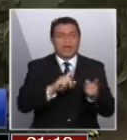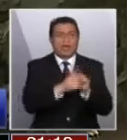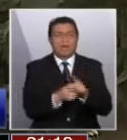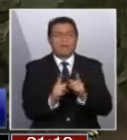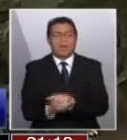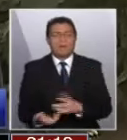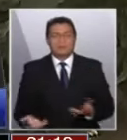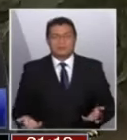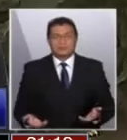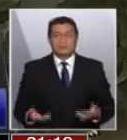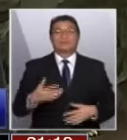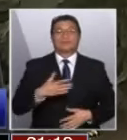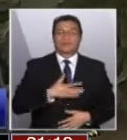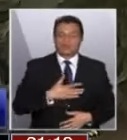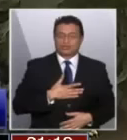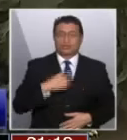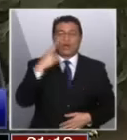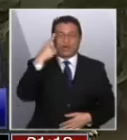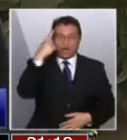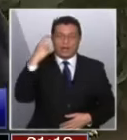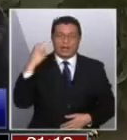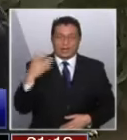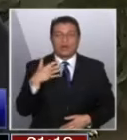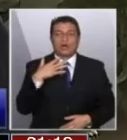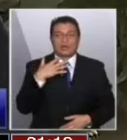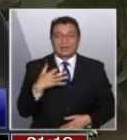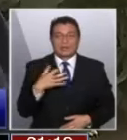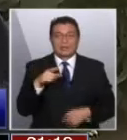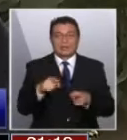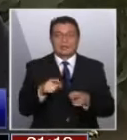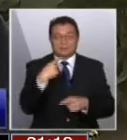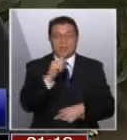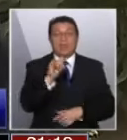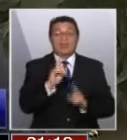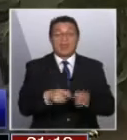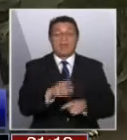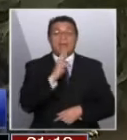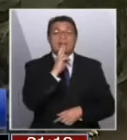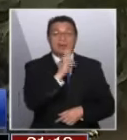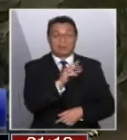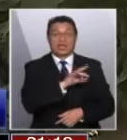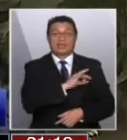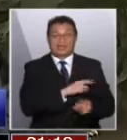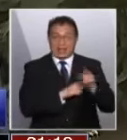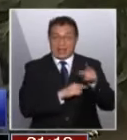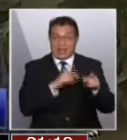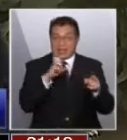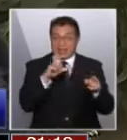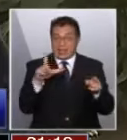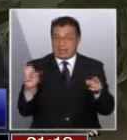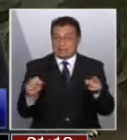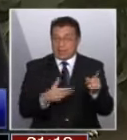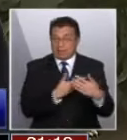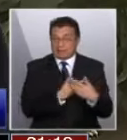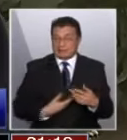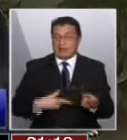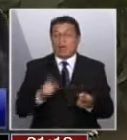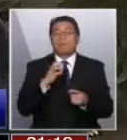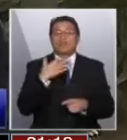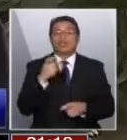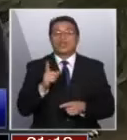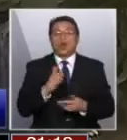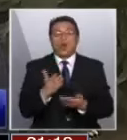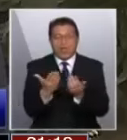cambiada yo creo que la que tiene que responderle a Chile es ella que por qué no estudiaron Y por